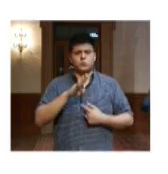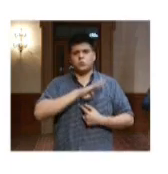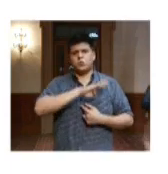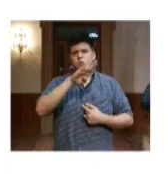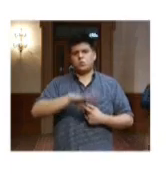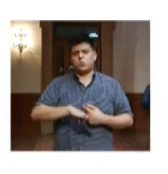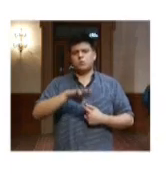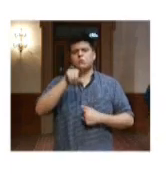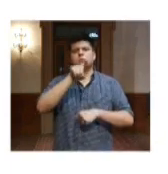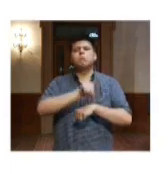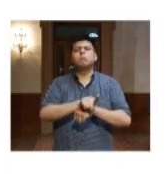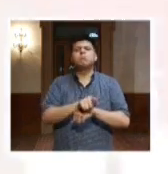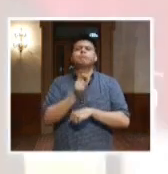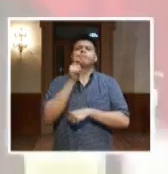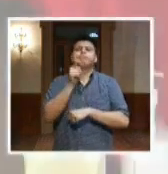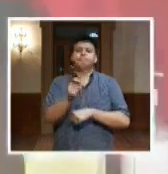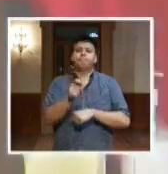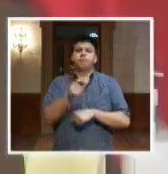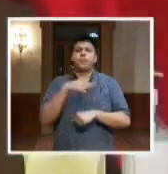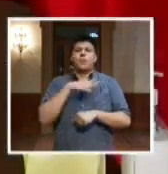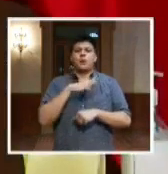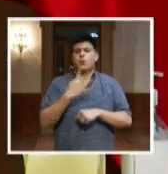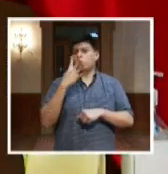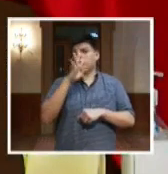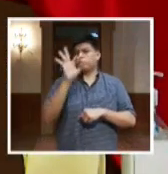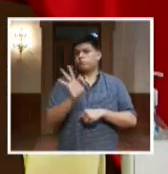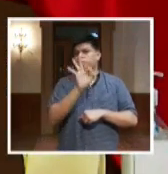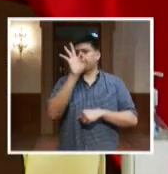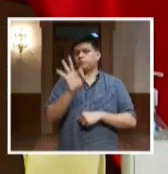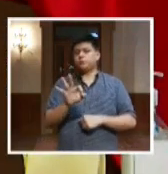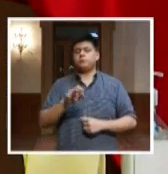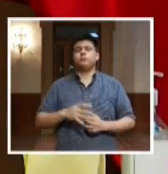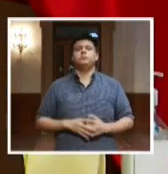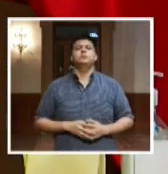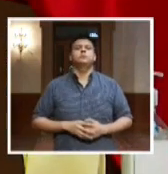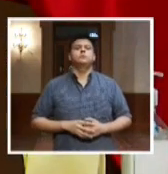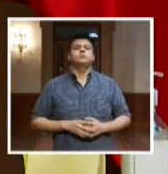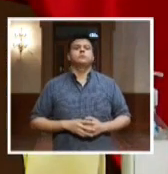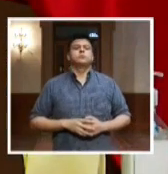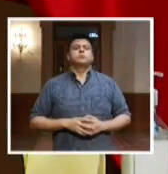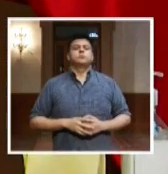defunciones más y esto representa el 4%.